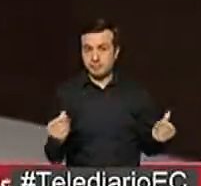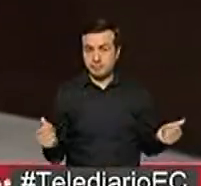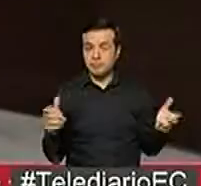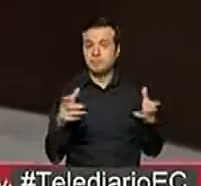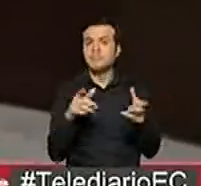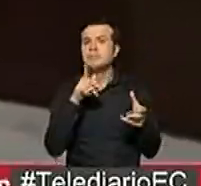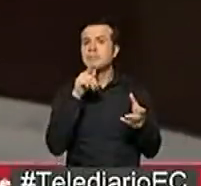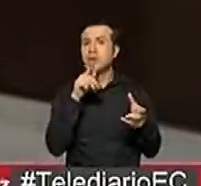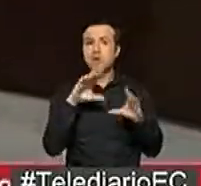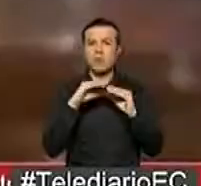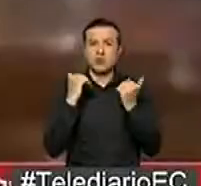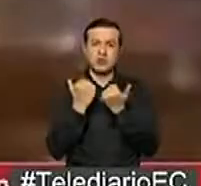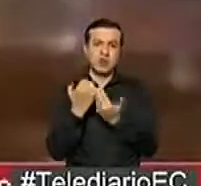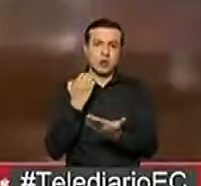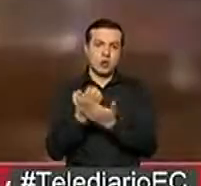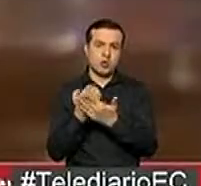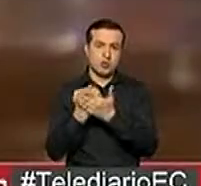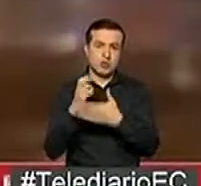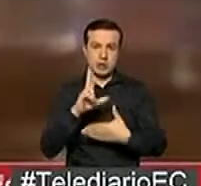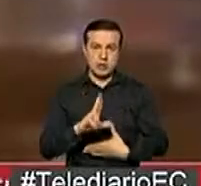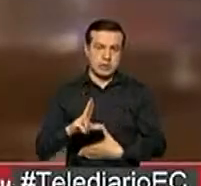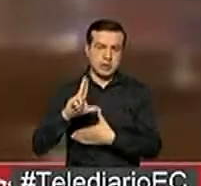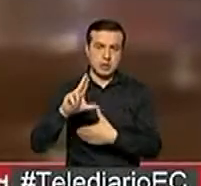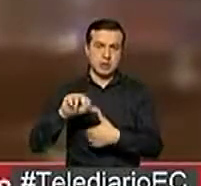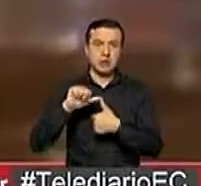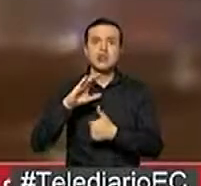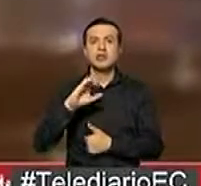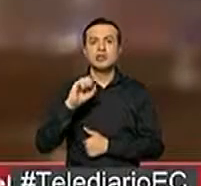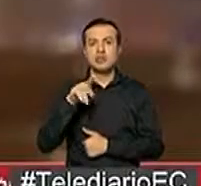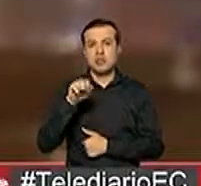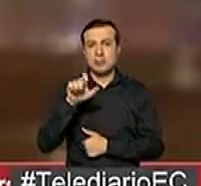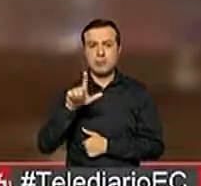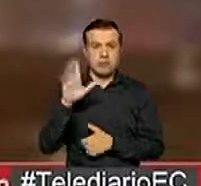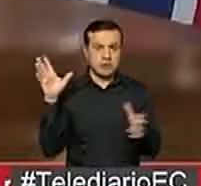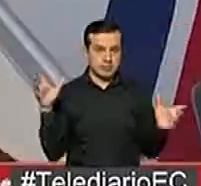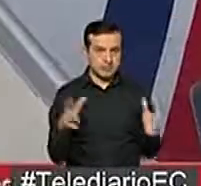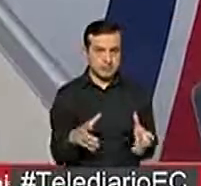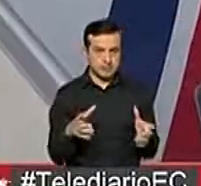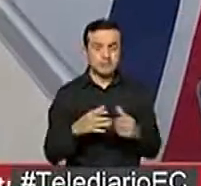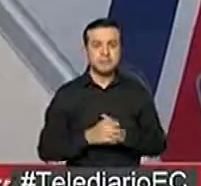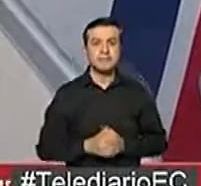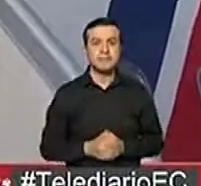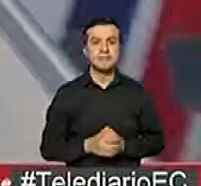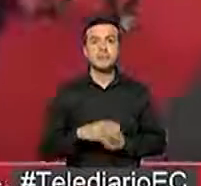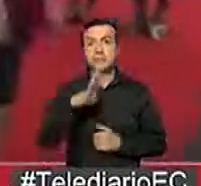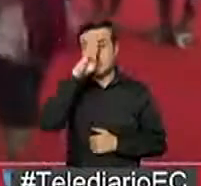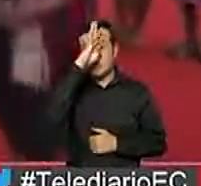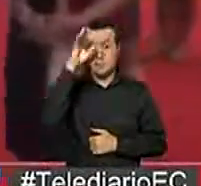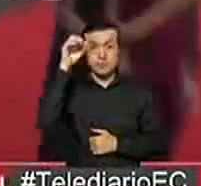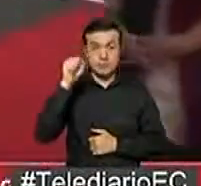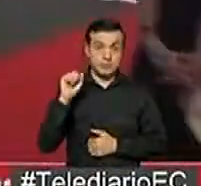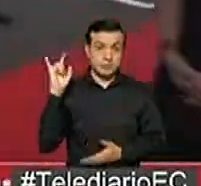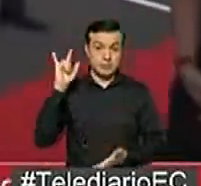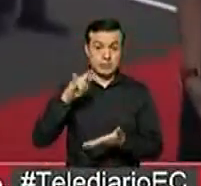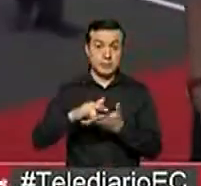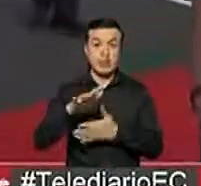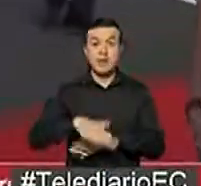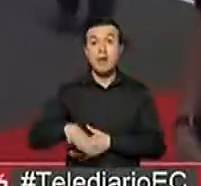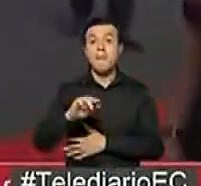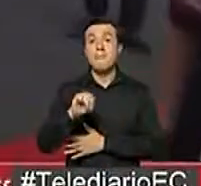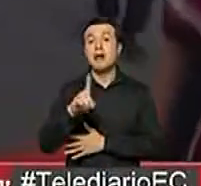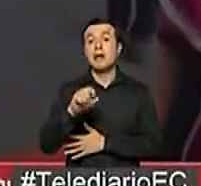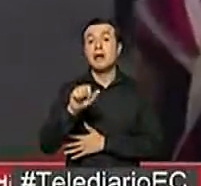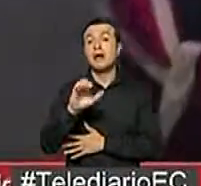es organizada por la Comisión Económica para América Latina y el Caribe, con el apoyo de ONU Mujeres. El Papa Francisco ya se encuentra en Madagascar, donde